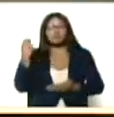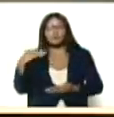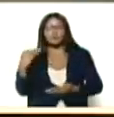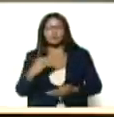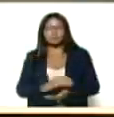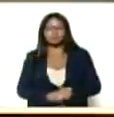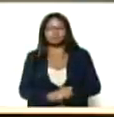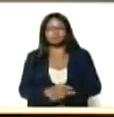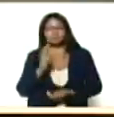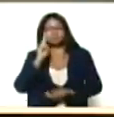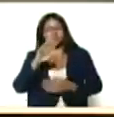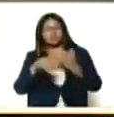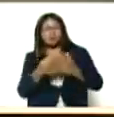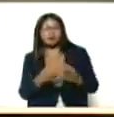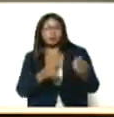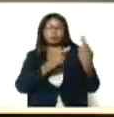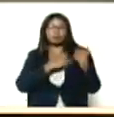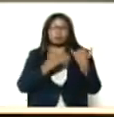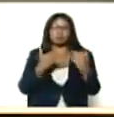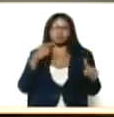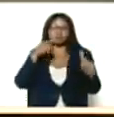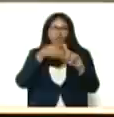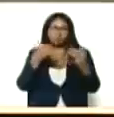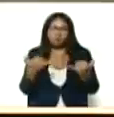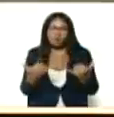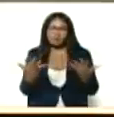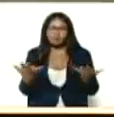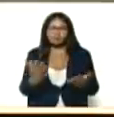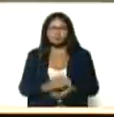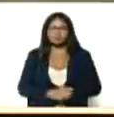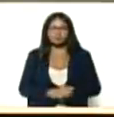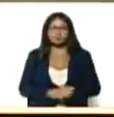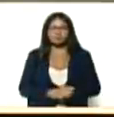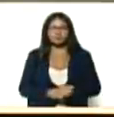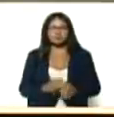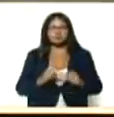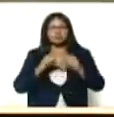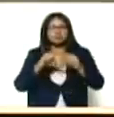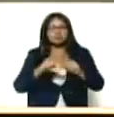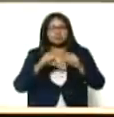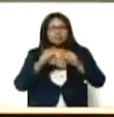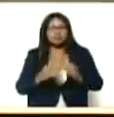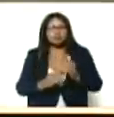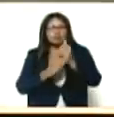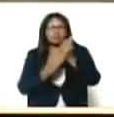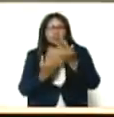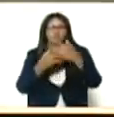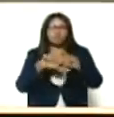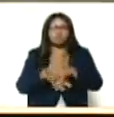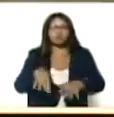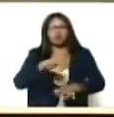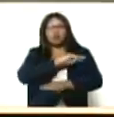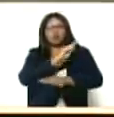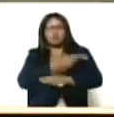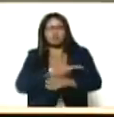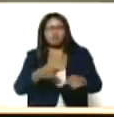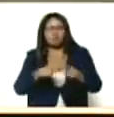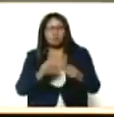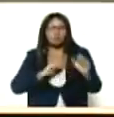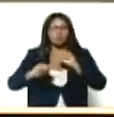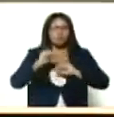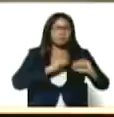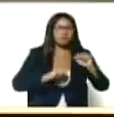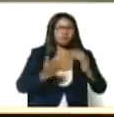Y además tiene una tarea específica: mantener el liderazgo, la cohesión y la fortaleza del